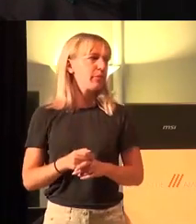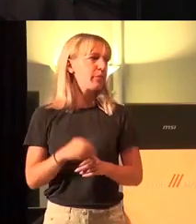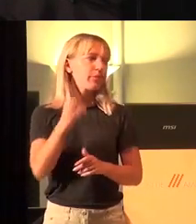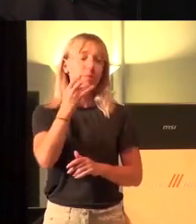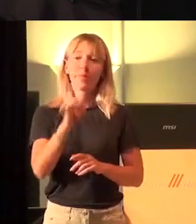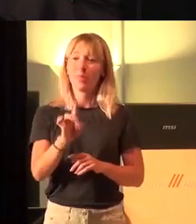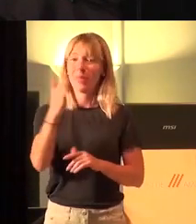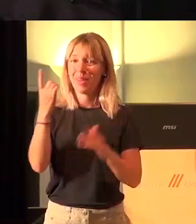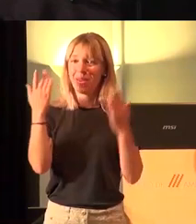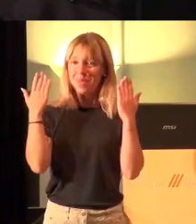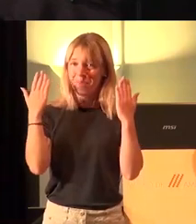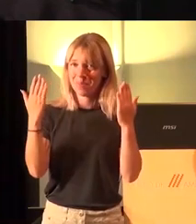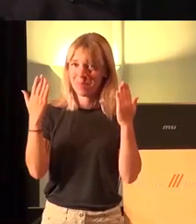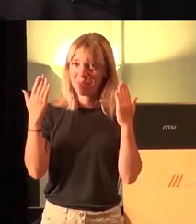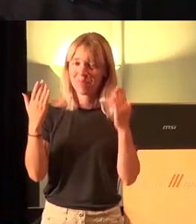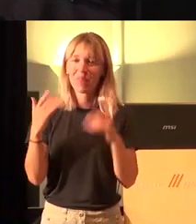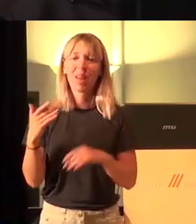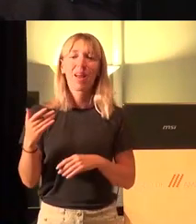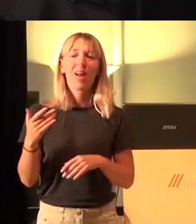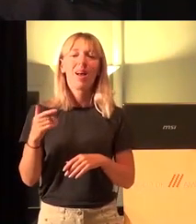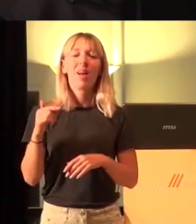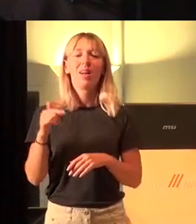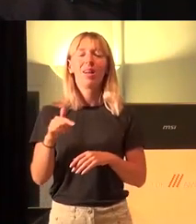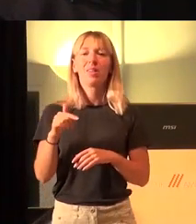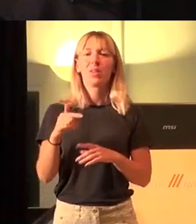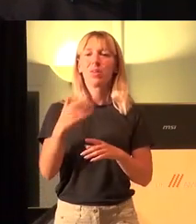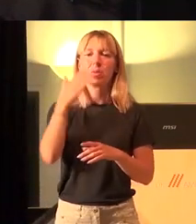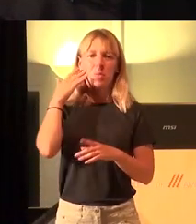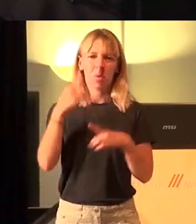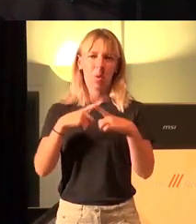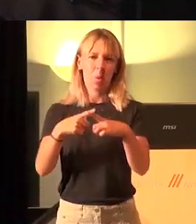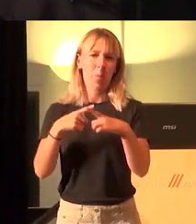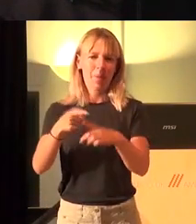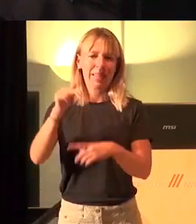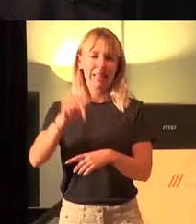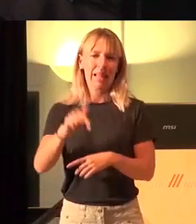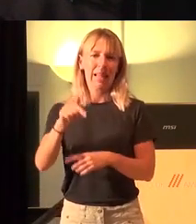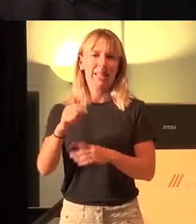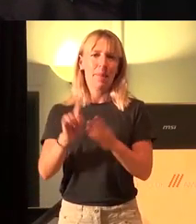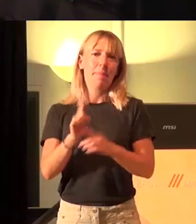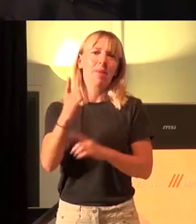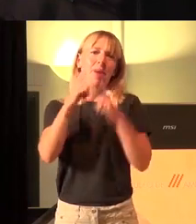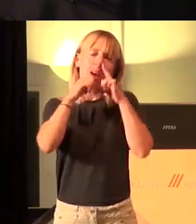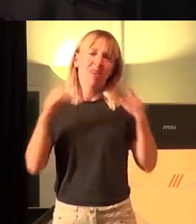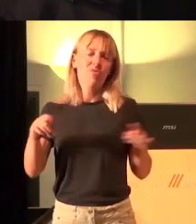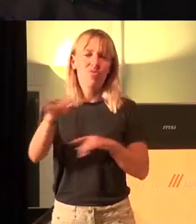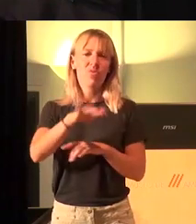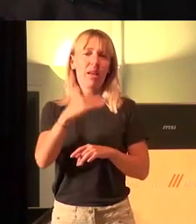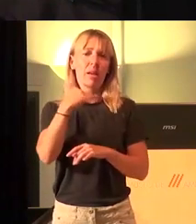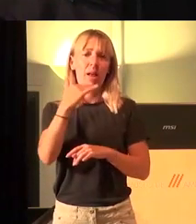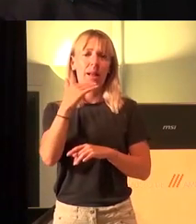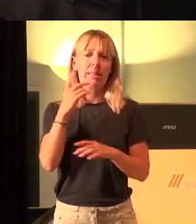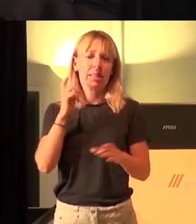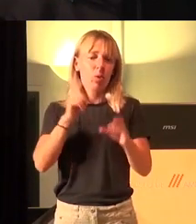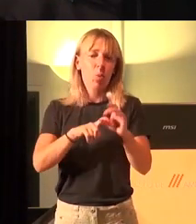Pues lo primero, felicitaros, que nos hace mucha ilusión estar compartiendo con vosotros este primer año, ¿no?, en el que casi nos hemos